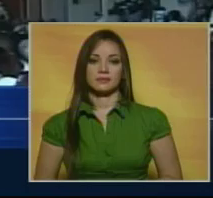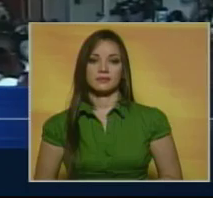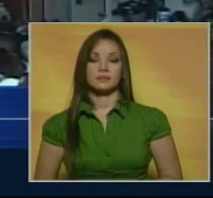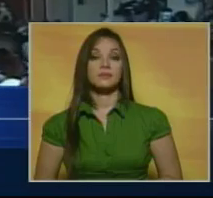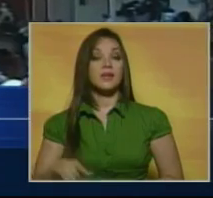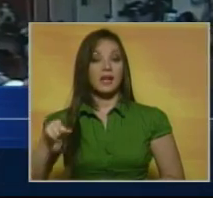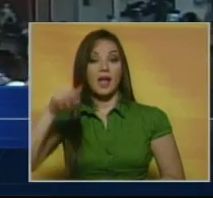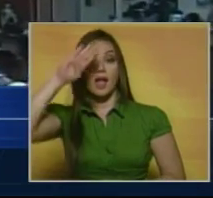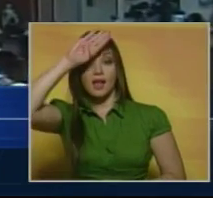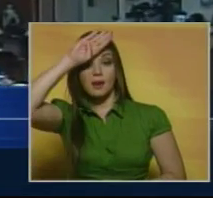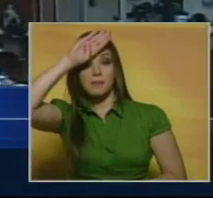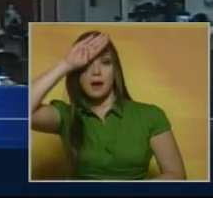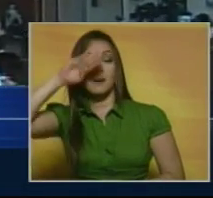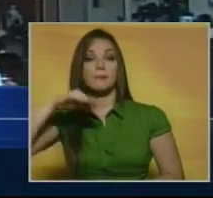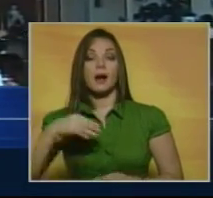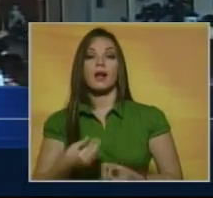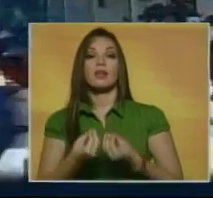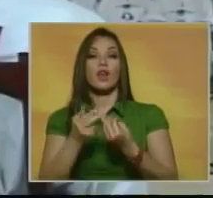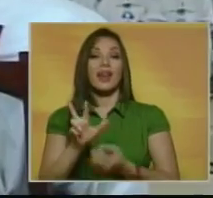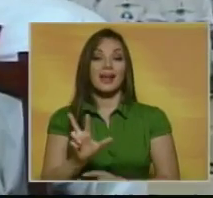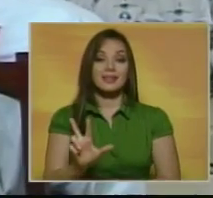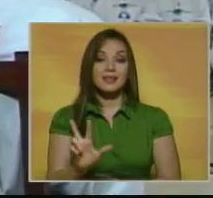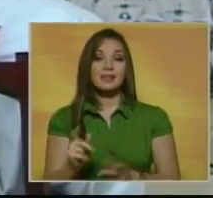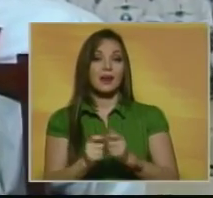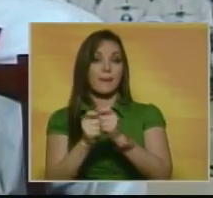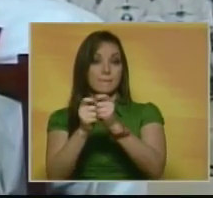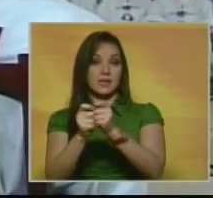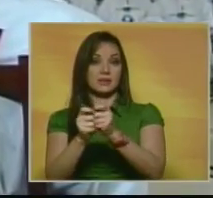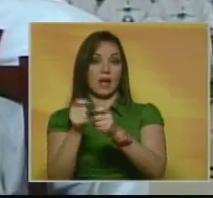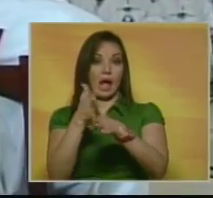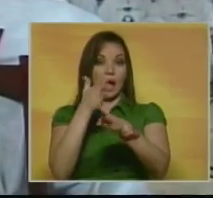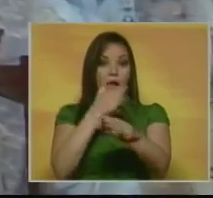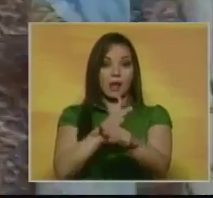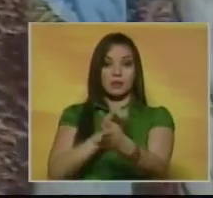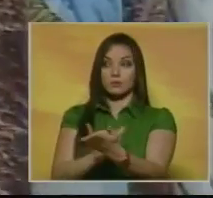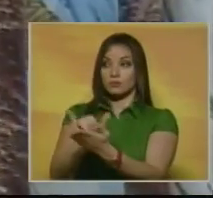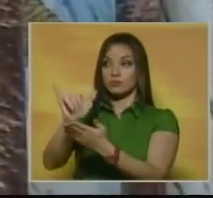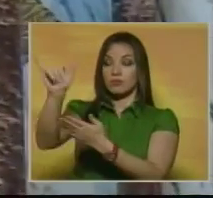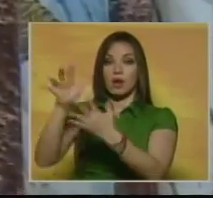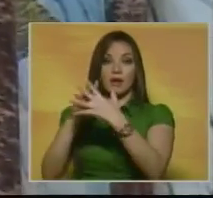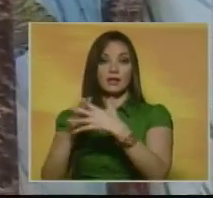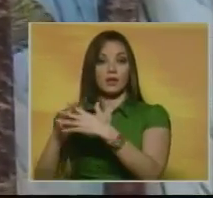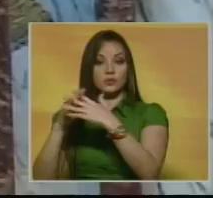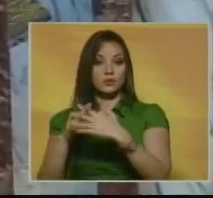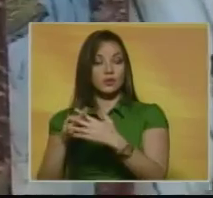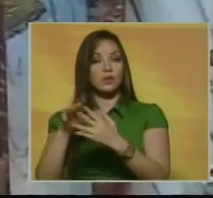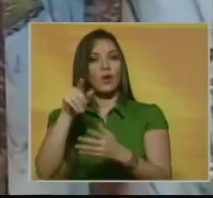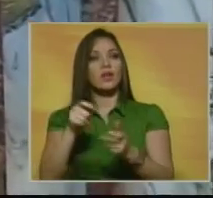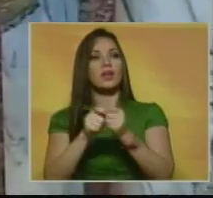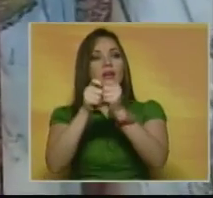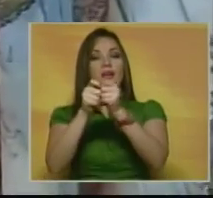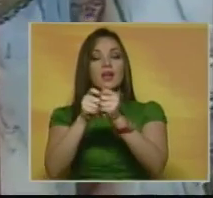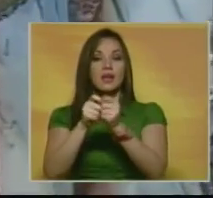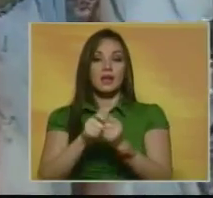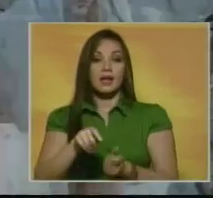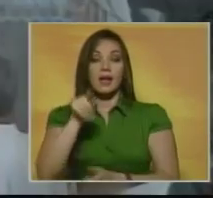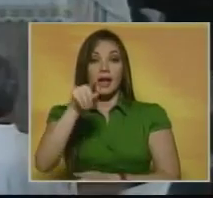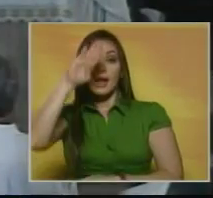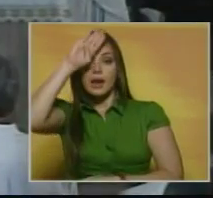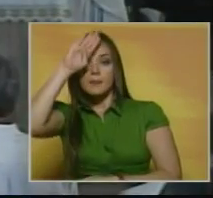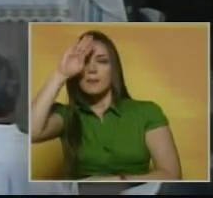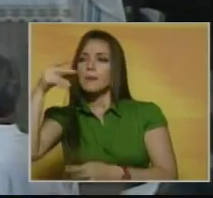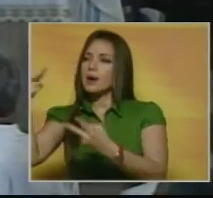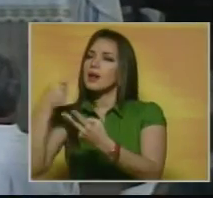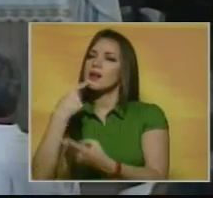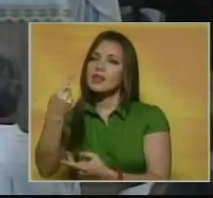El Santo Padre ofreció su tercera misa en la isla antes de partir a Estados Unidos. En la ceremonia religiosa, el Sumo Pontífice invitó a la